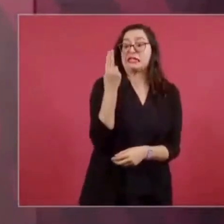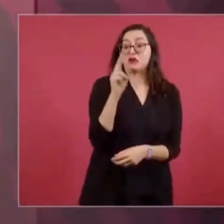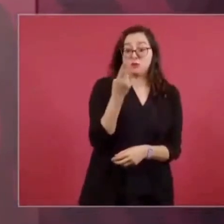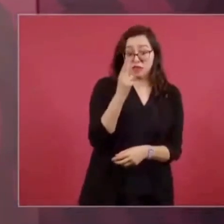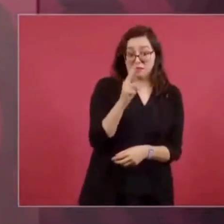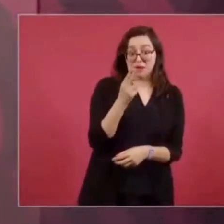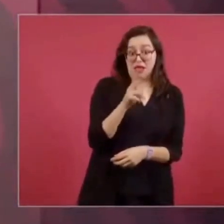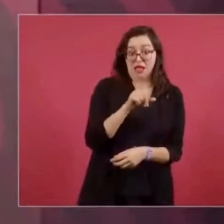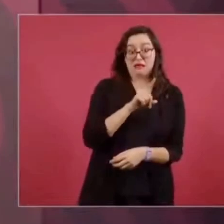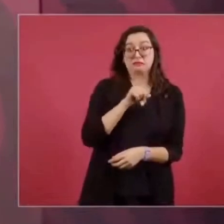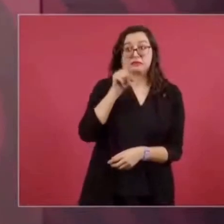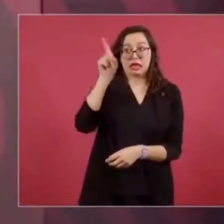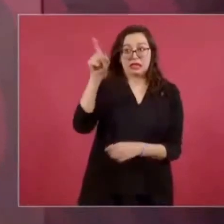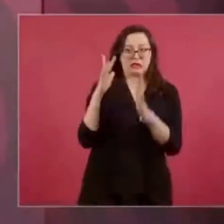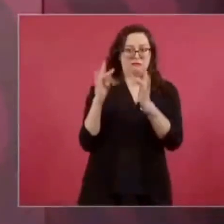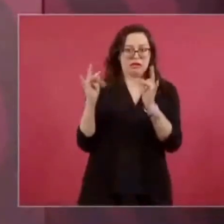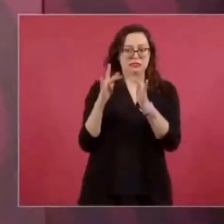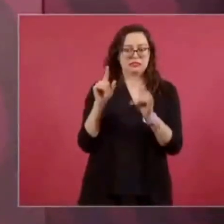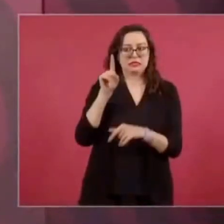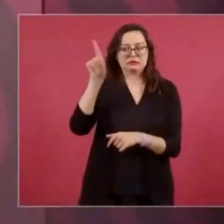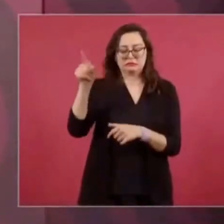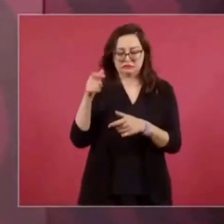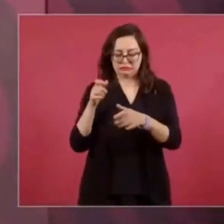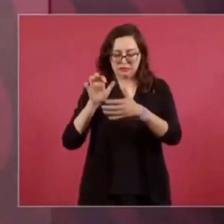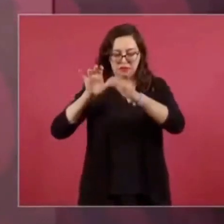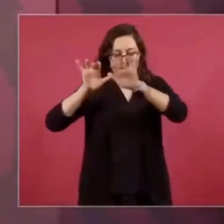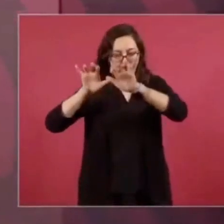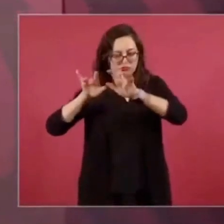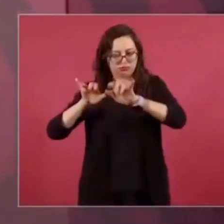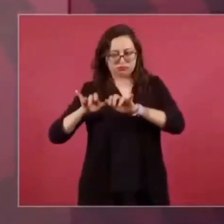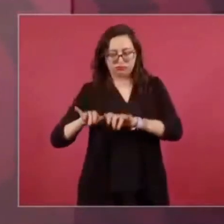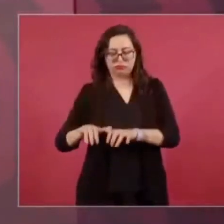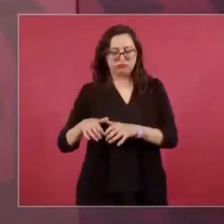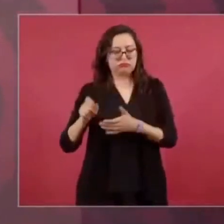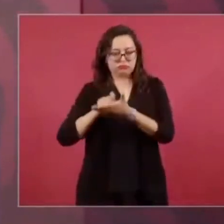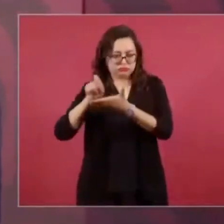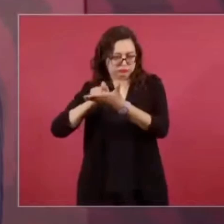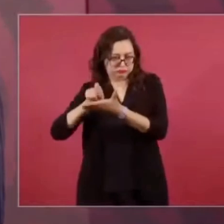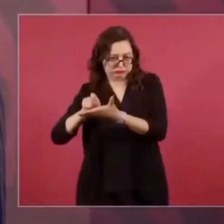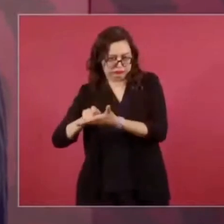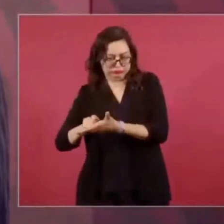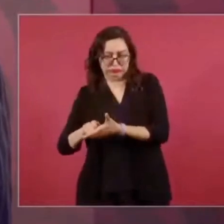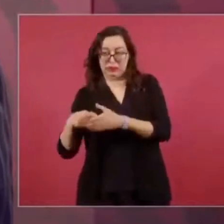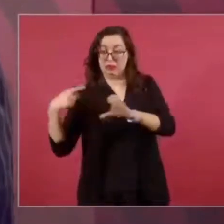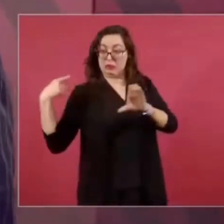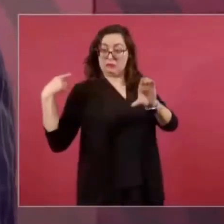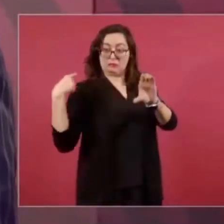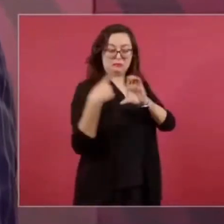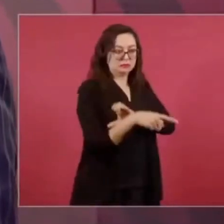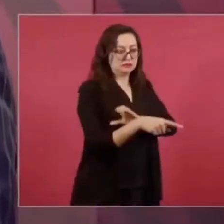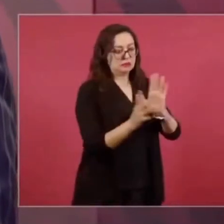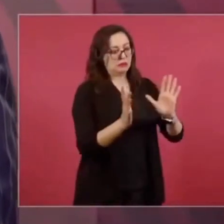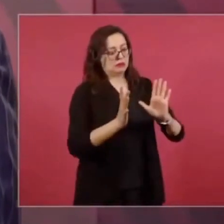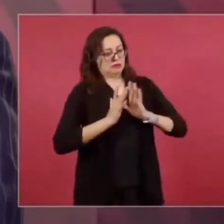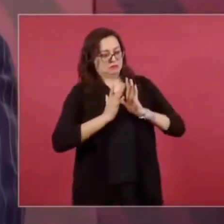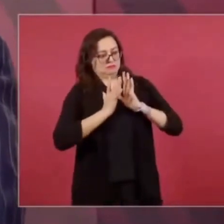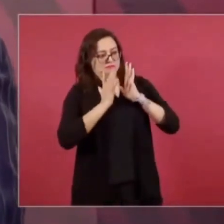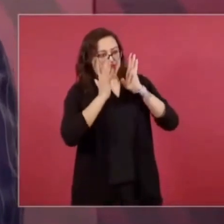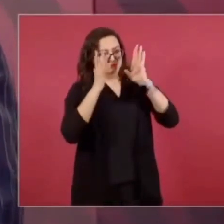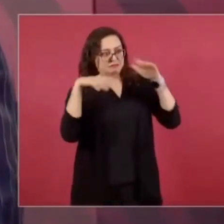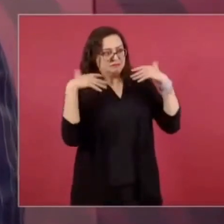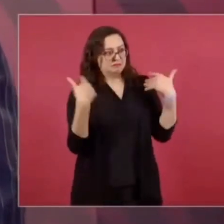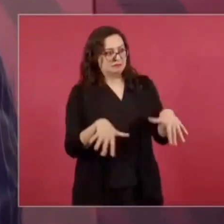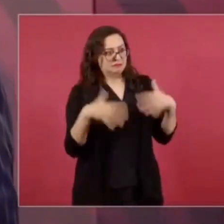París, sorprendido por las noticias de los periódicos franceses acerca